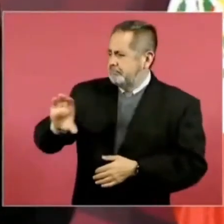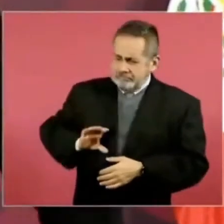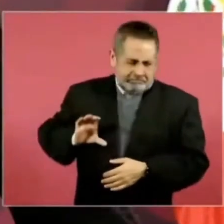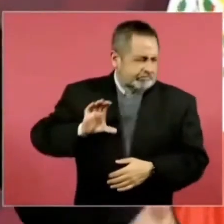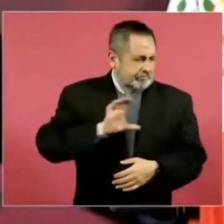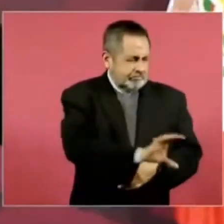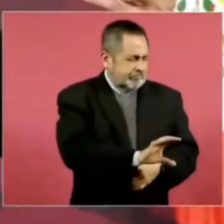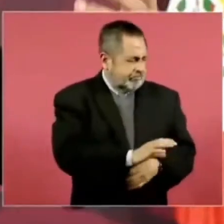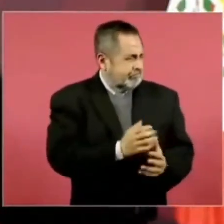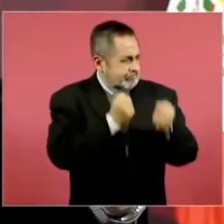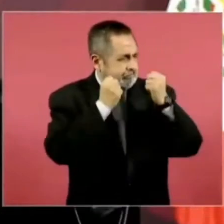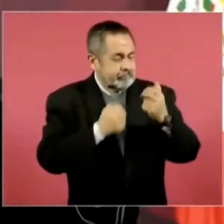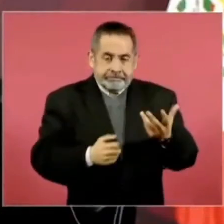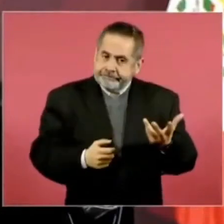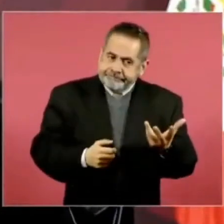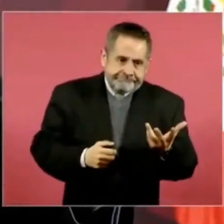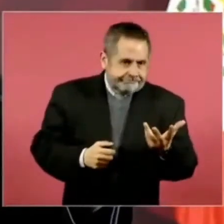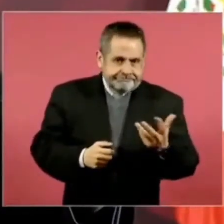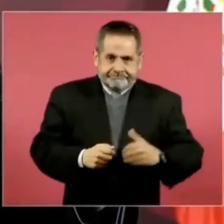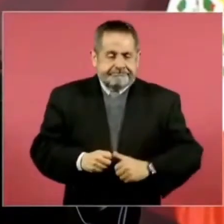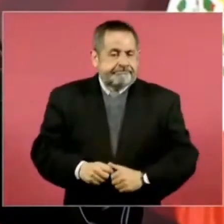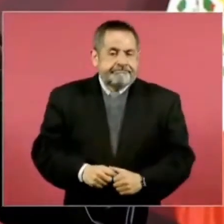y se convirtió